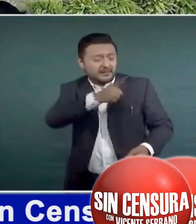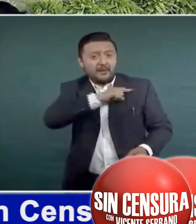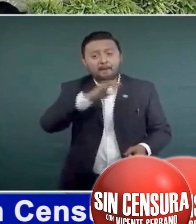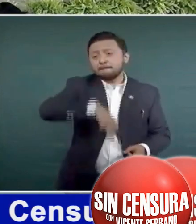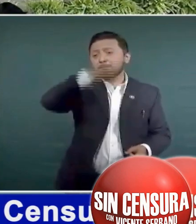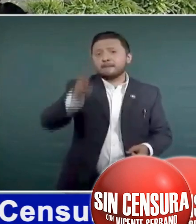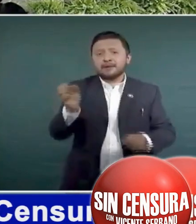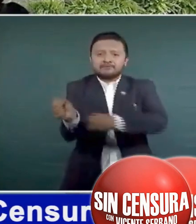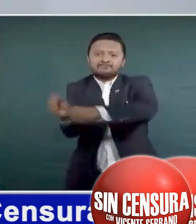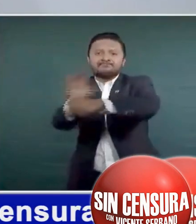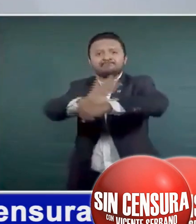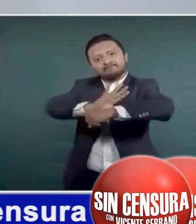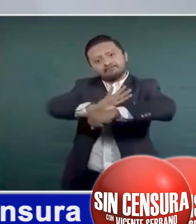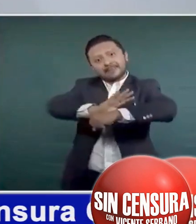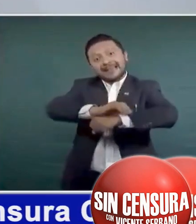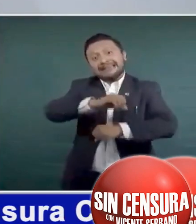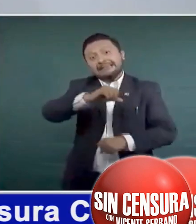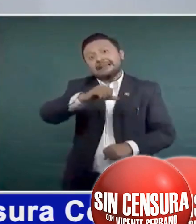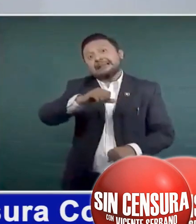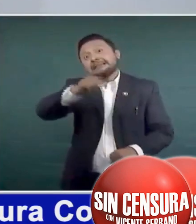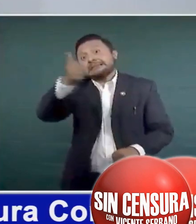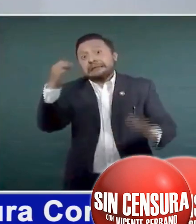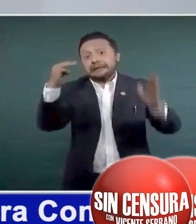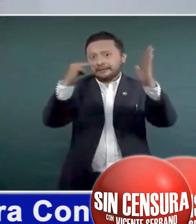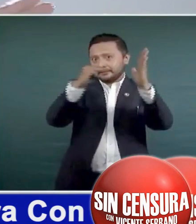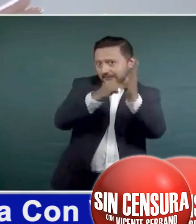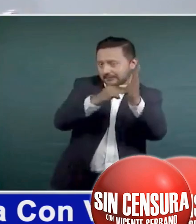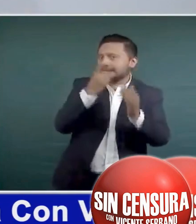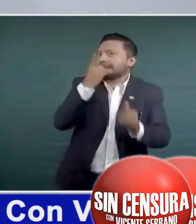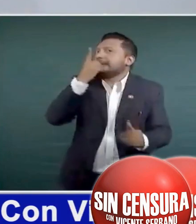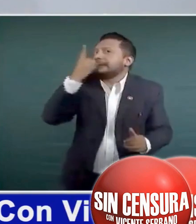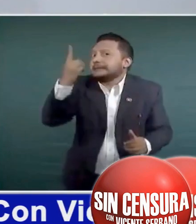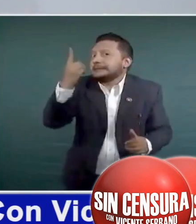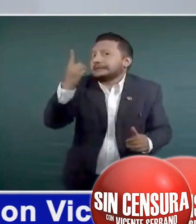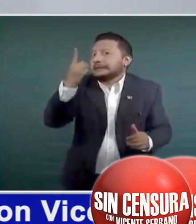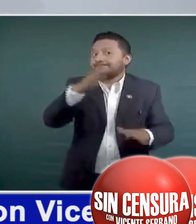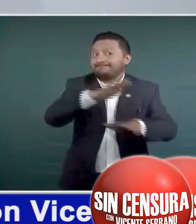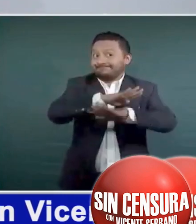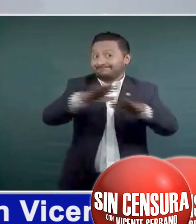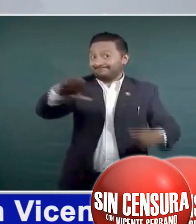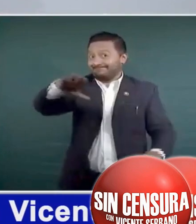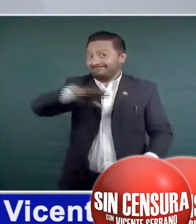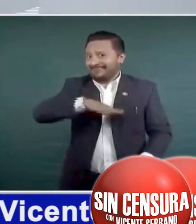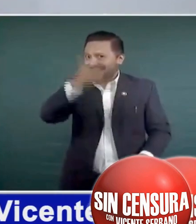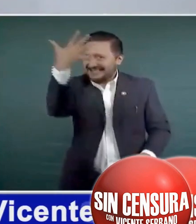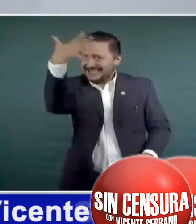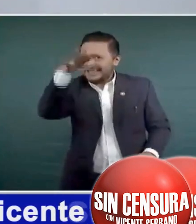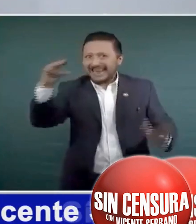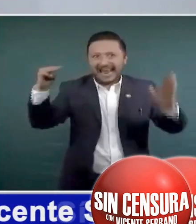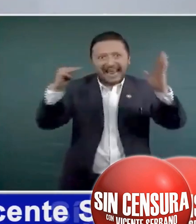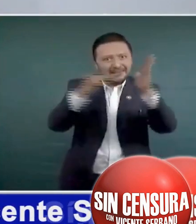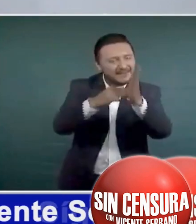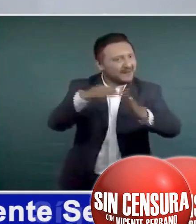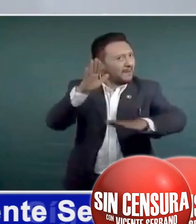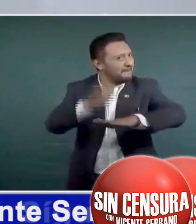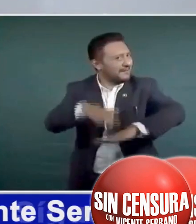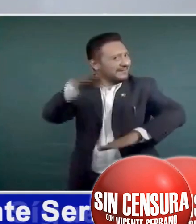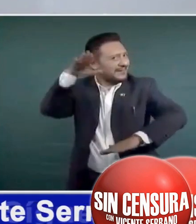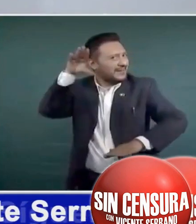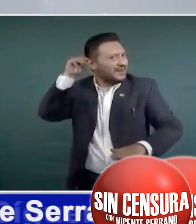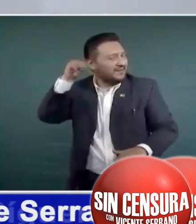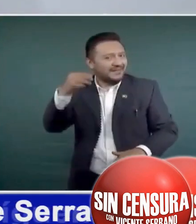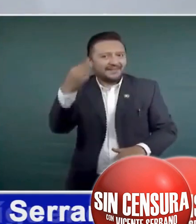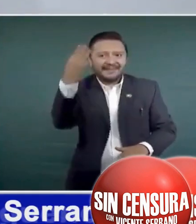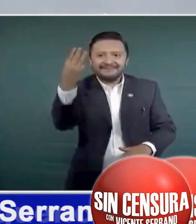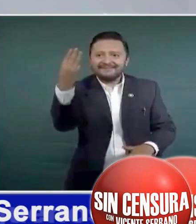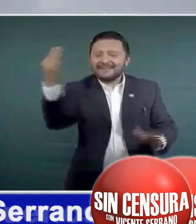COVID, de 6,000 que se tenían proyectadas, ya llegamos a las 10,000, con más de 93,000 contagios.